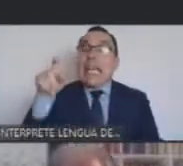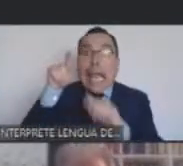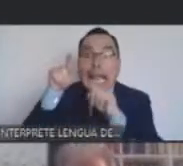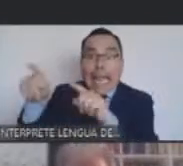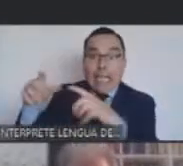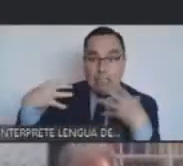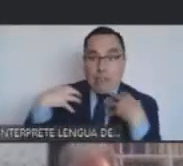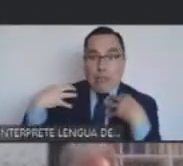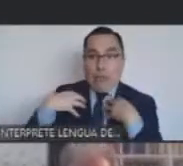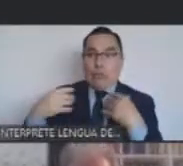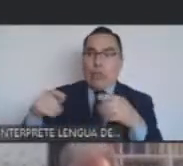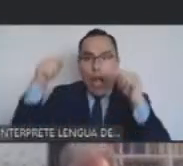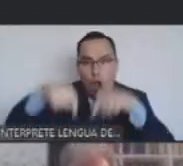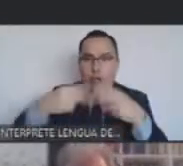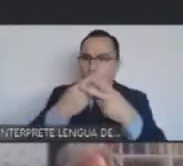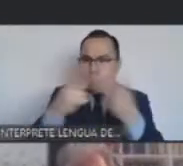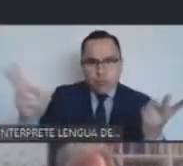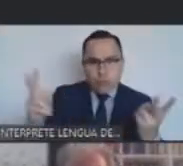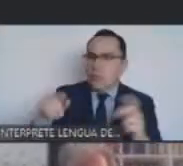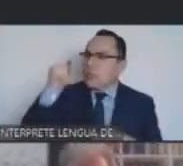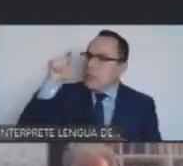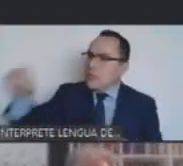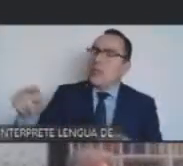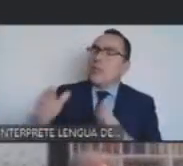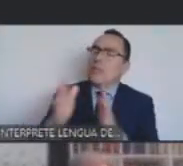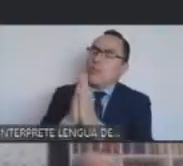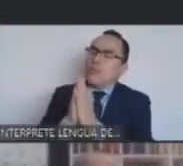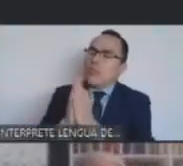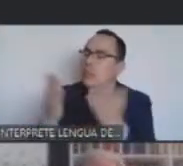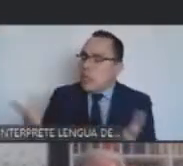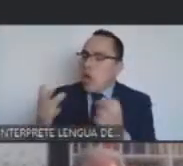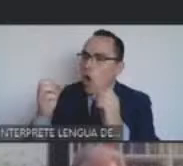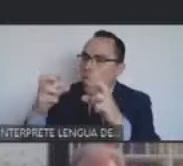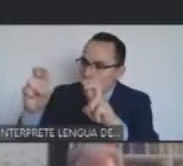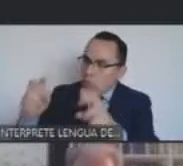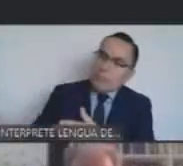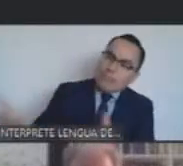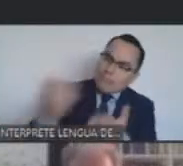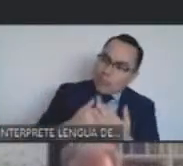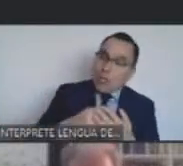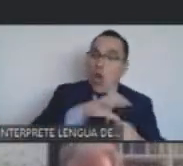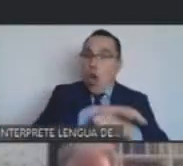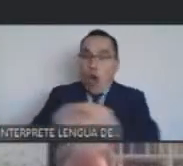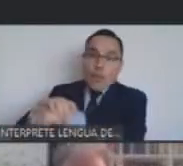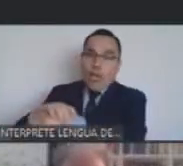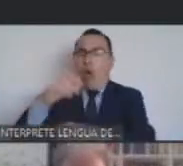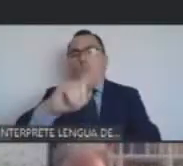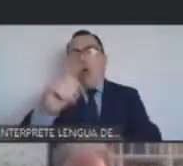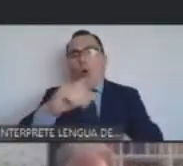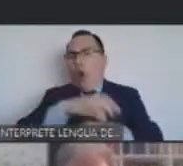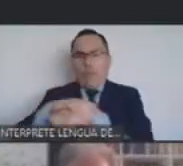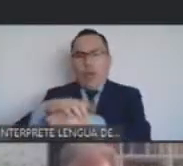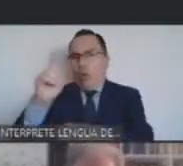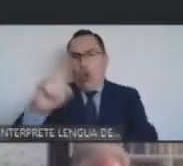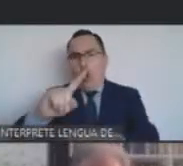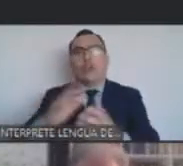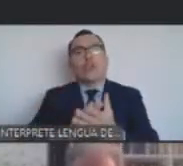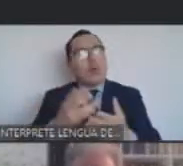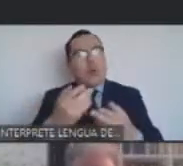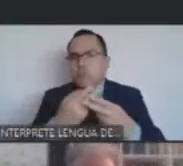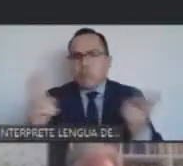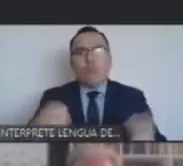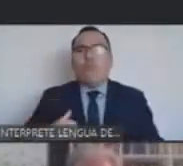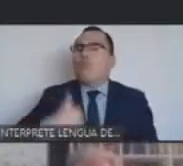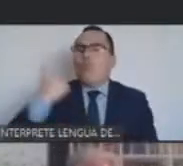mucha presión pública que quedara esa posibilidad, pero que no que fuera obligatorio. Los partidos se resistieron con uñas